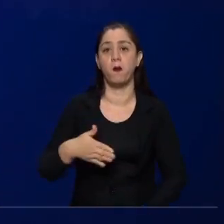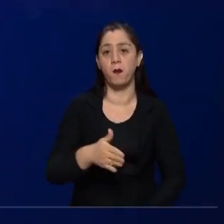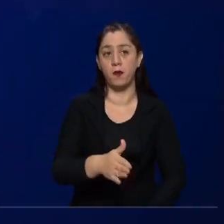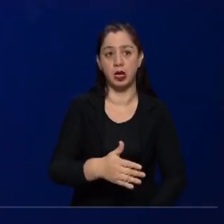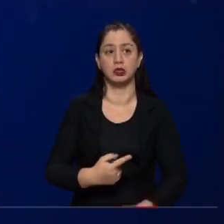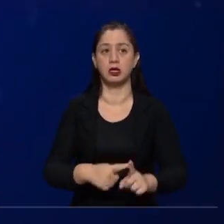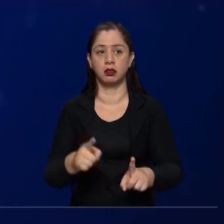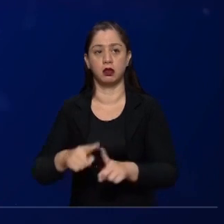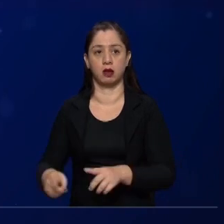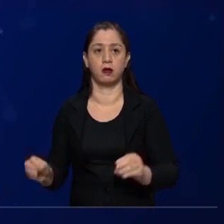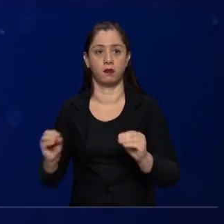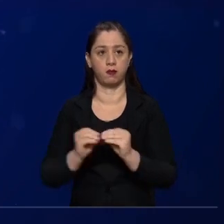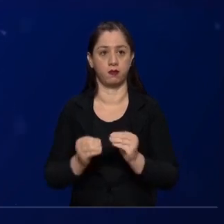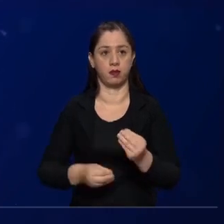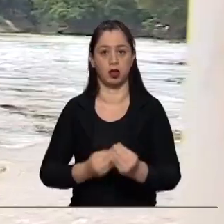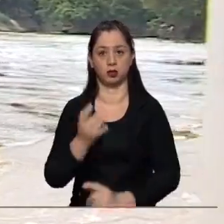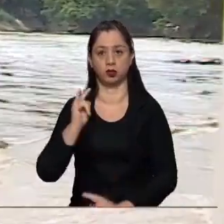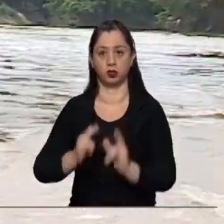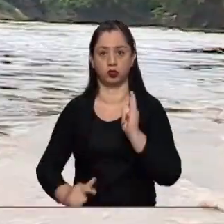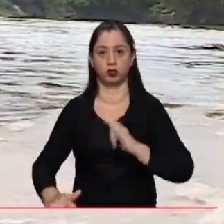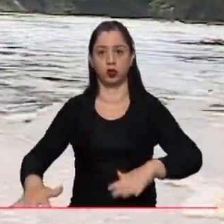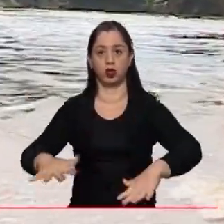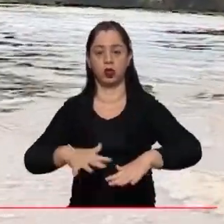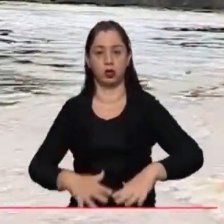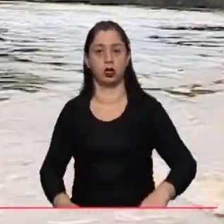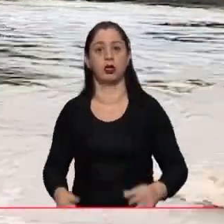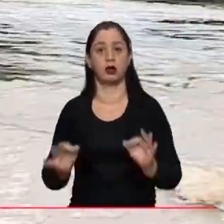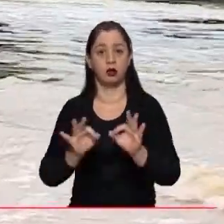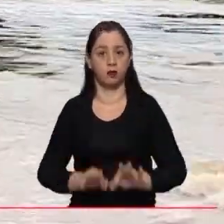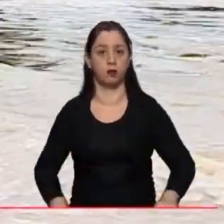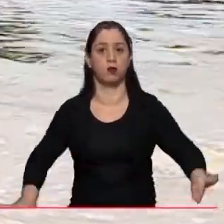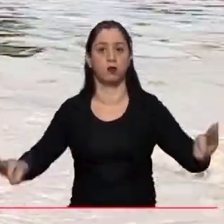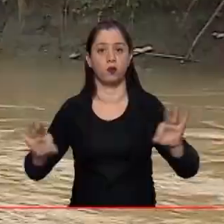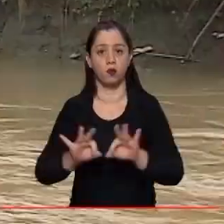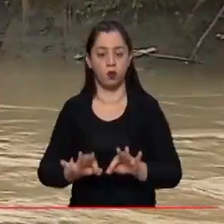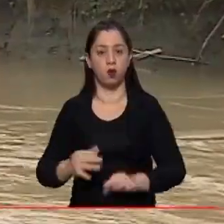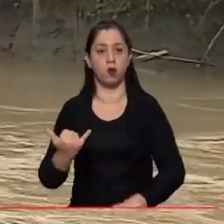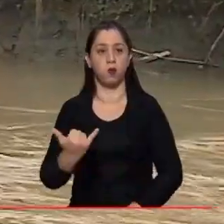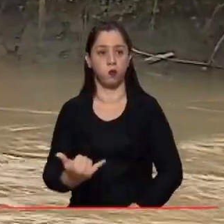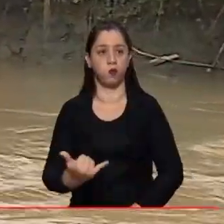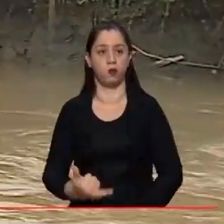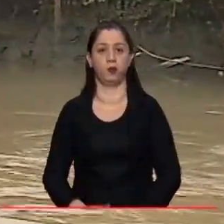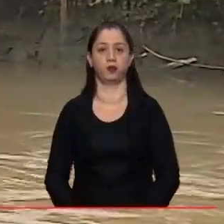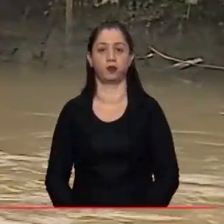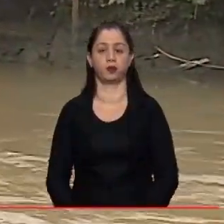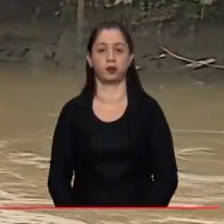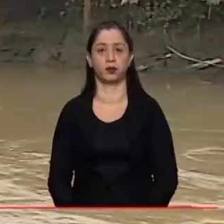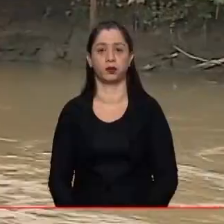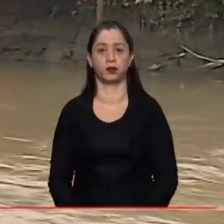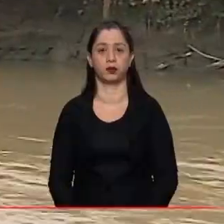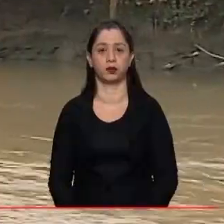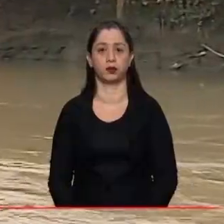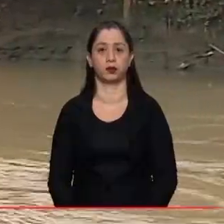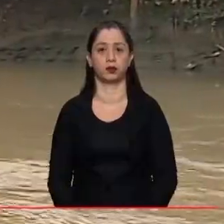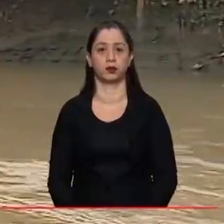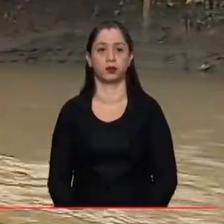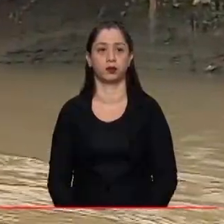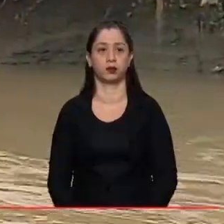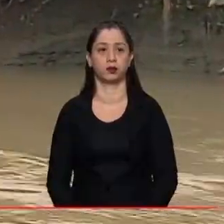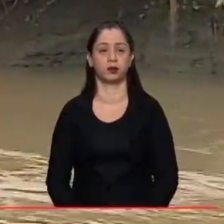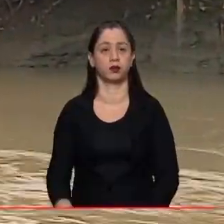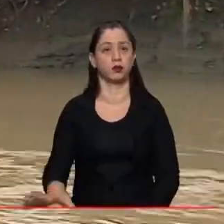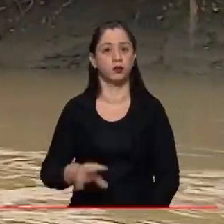100 clases de árboles, incluida la caña brava, cuya importancia de amarre al suelo yo desconocía. Entonces esa